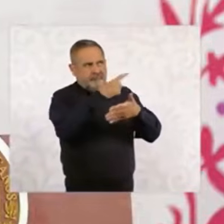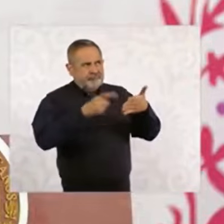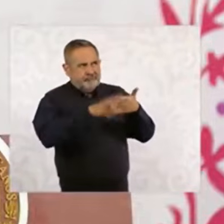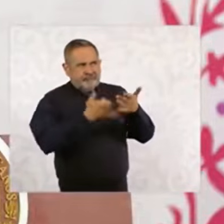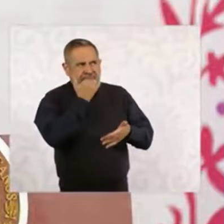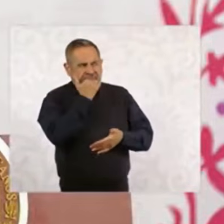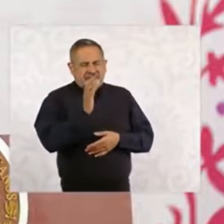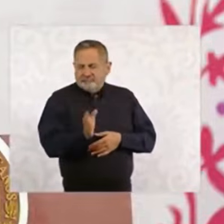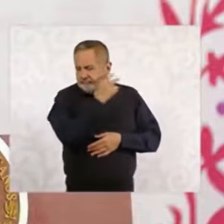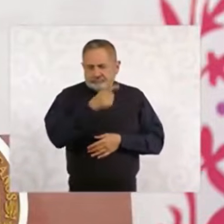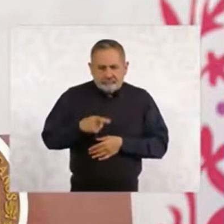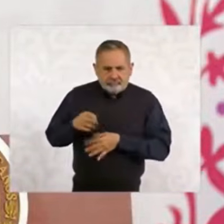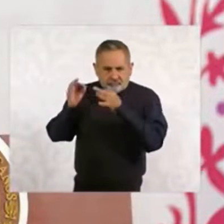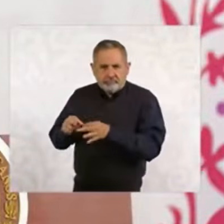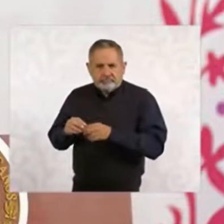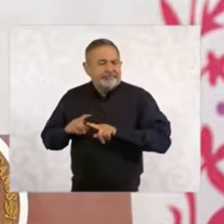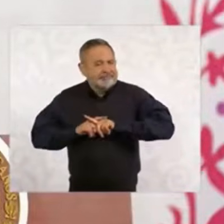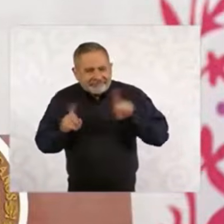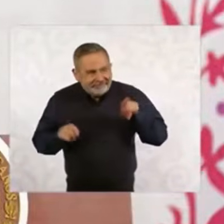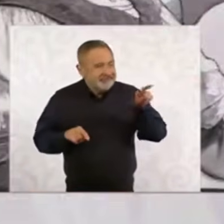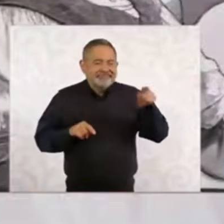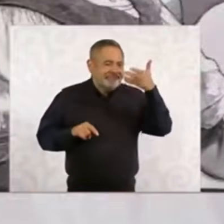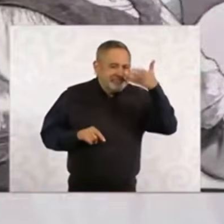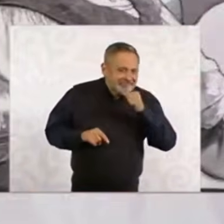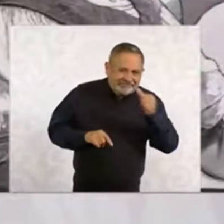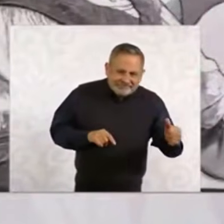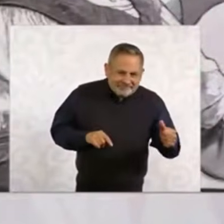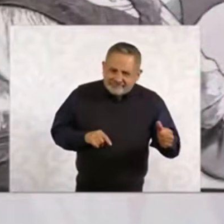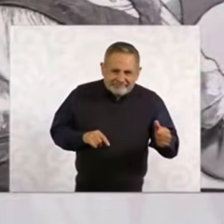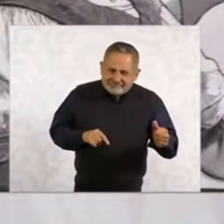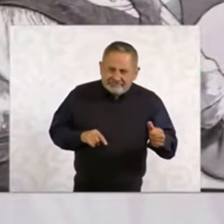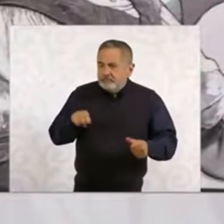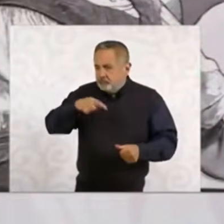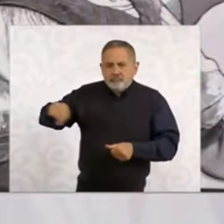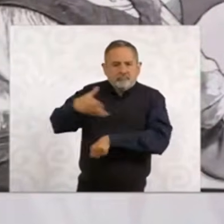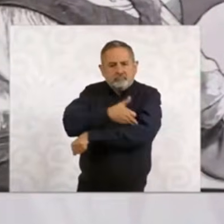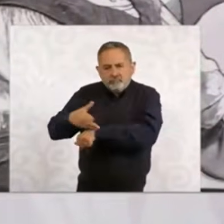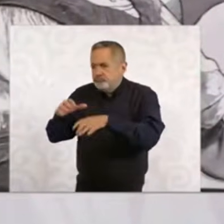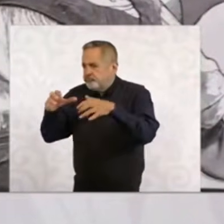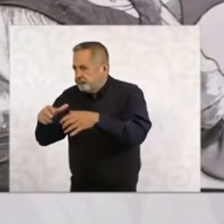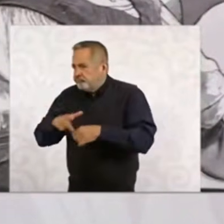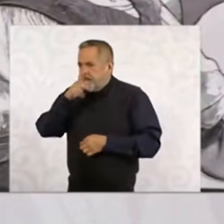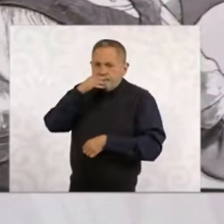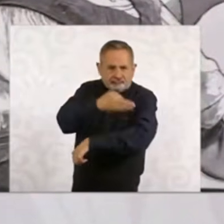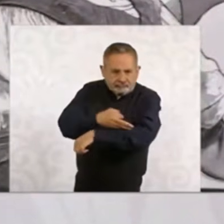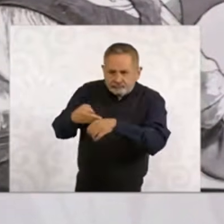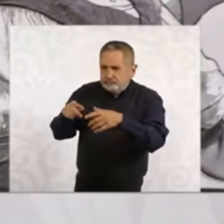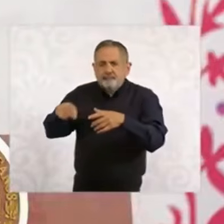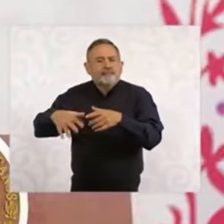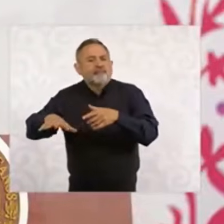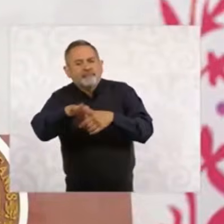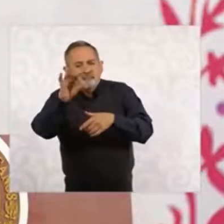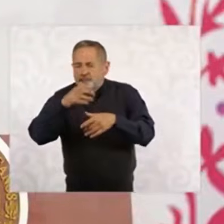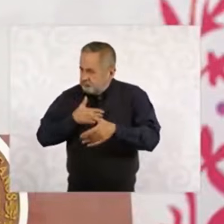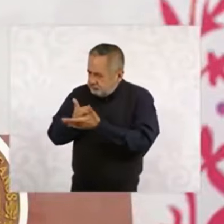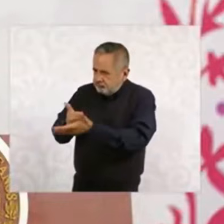no tiene nada que ver con el trabajo que hacemos con los colectivos, la solidaridad que tenemos con madres y padres de familia, con familiares